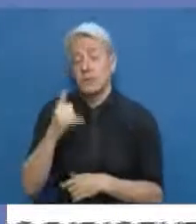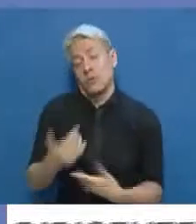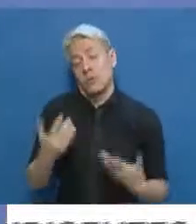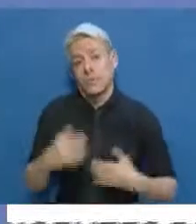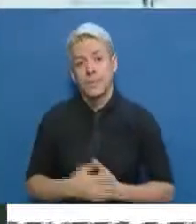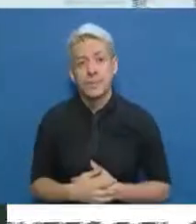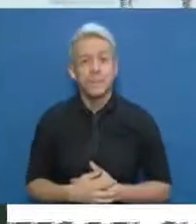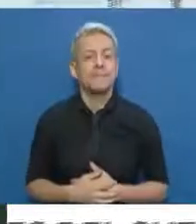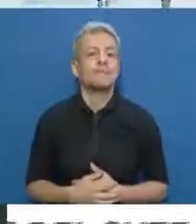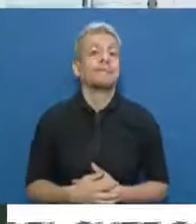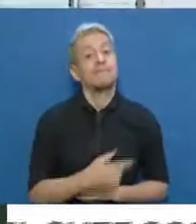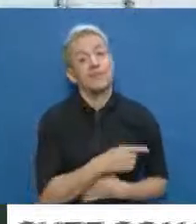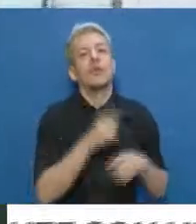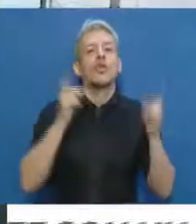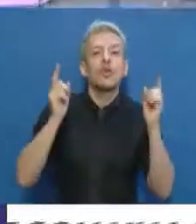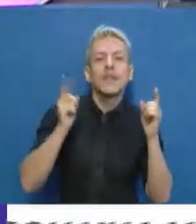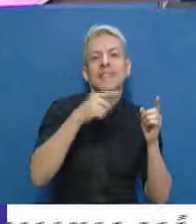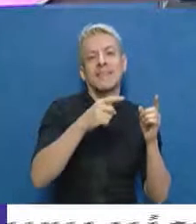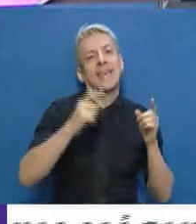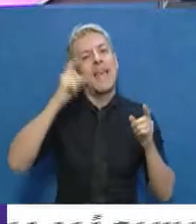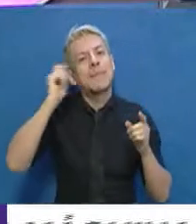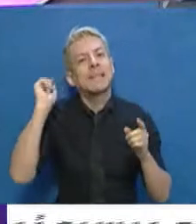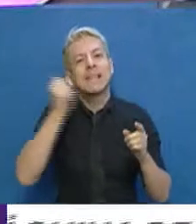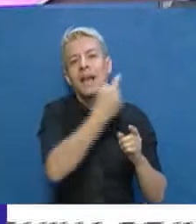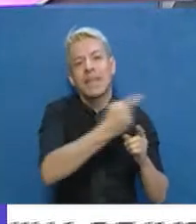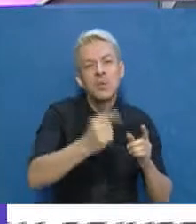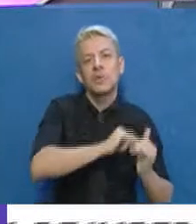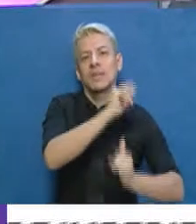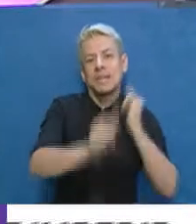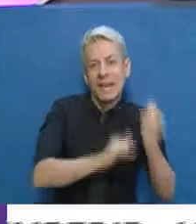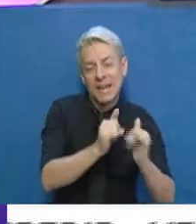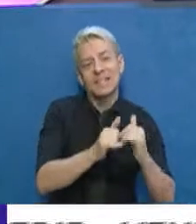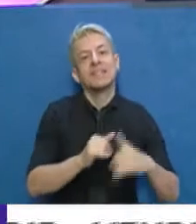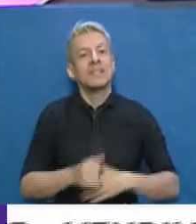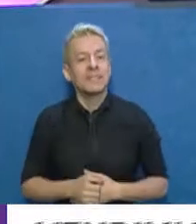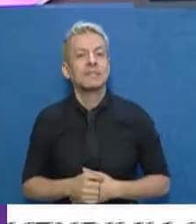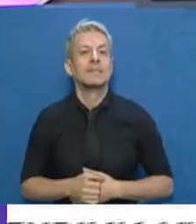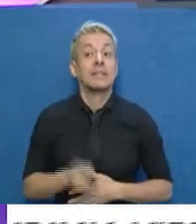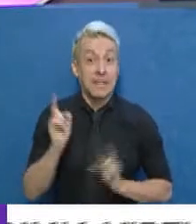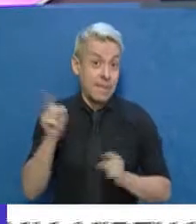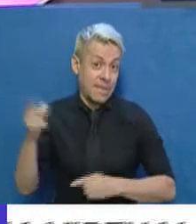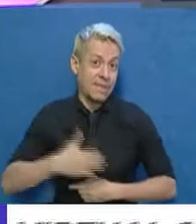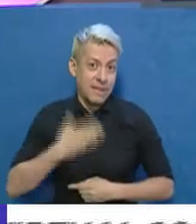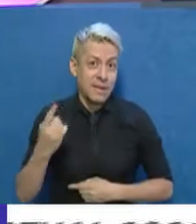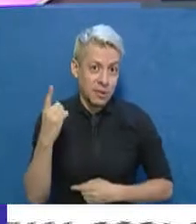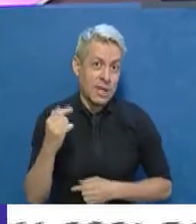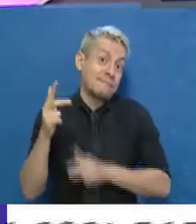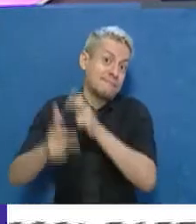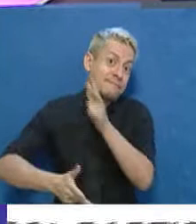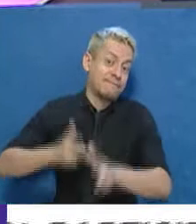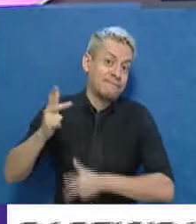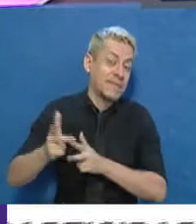La experiencia de los docentes, Eva, ¿no? Que realmente es de resaltar, y también de esta directora que hablaba de que hay